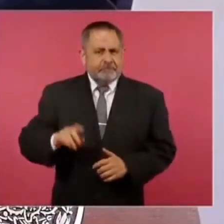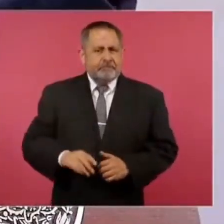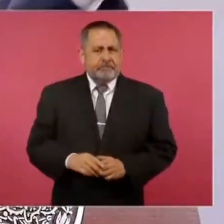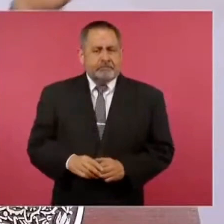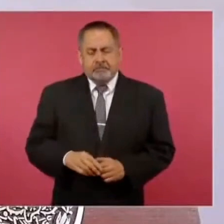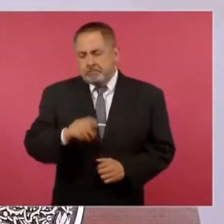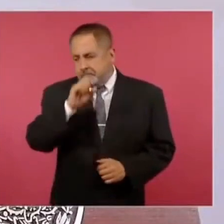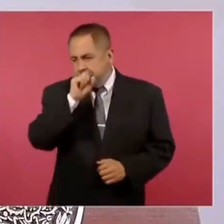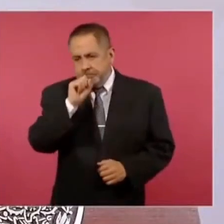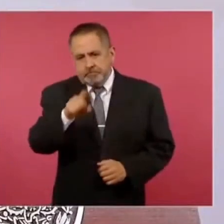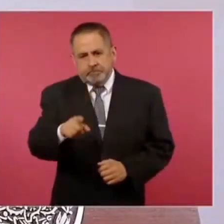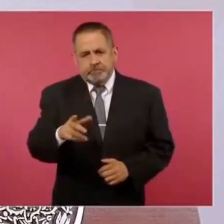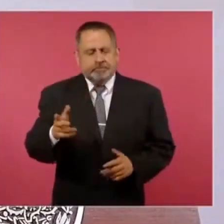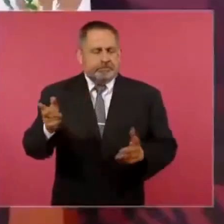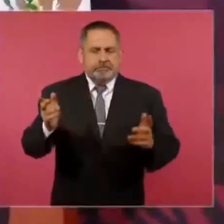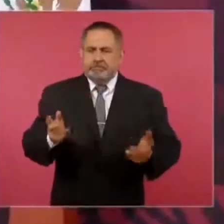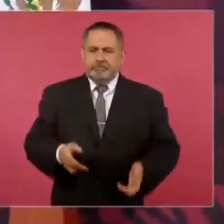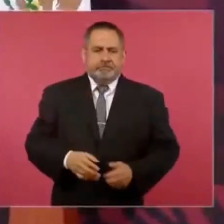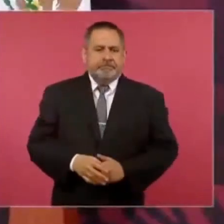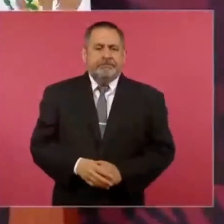lo mismo.